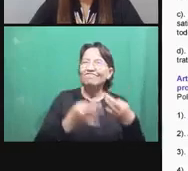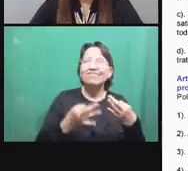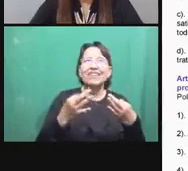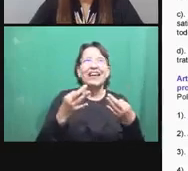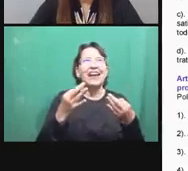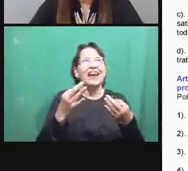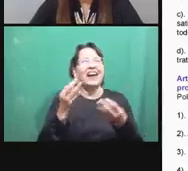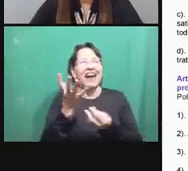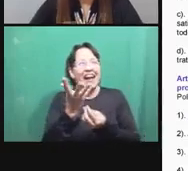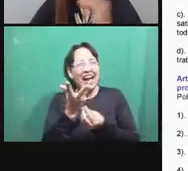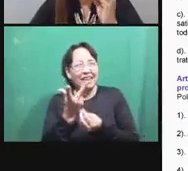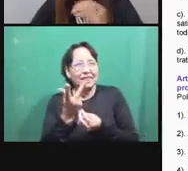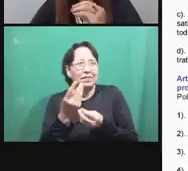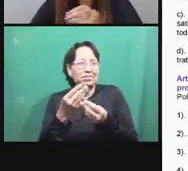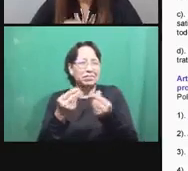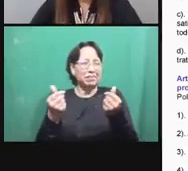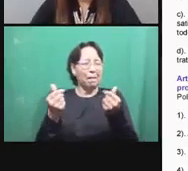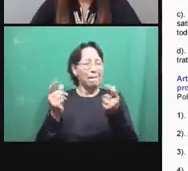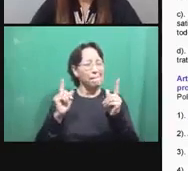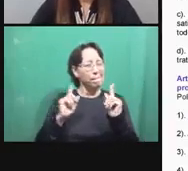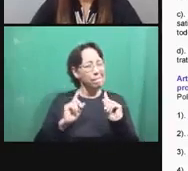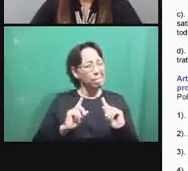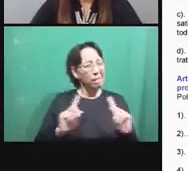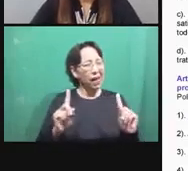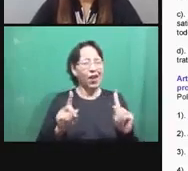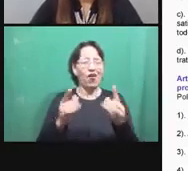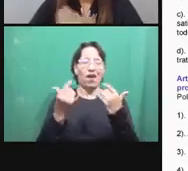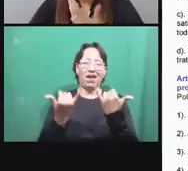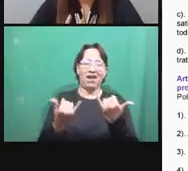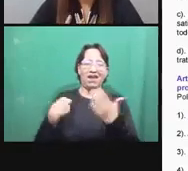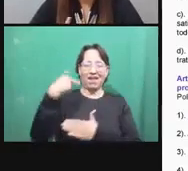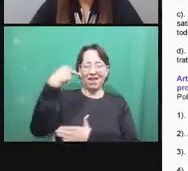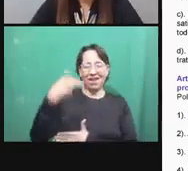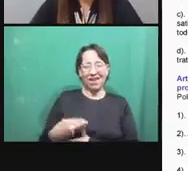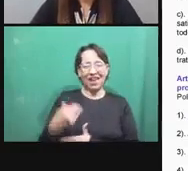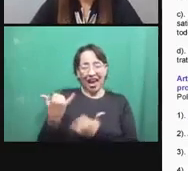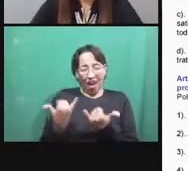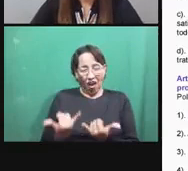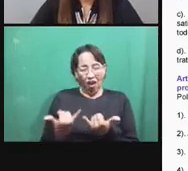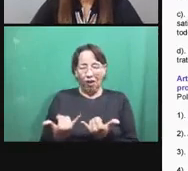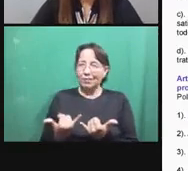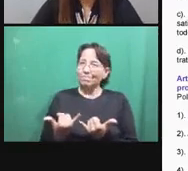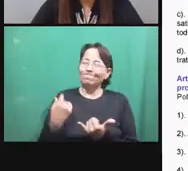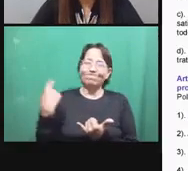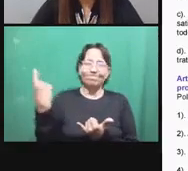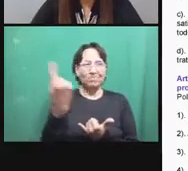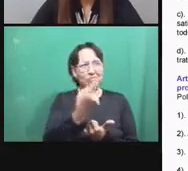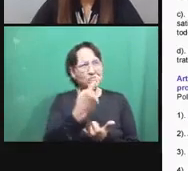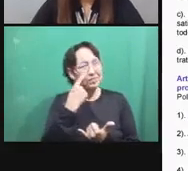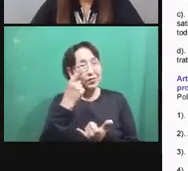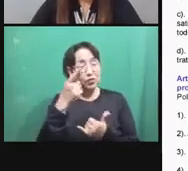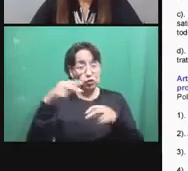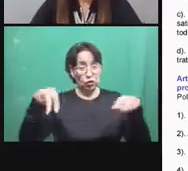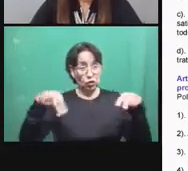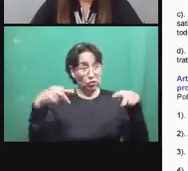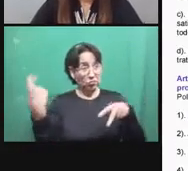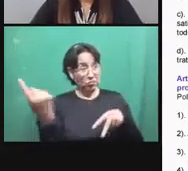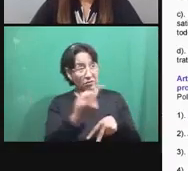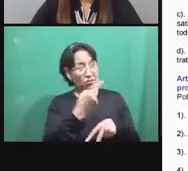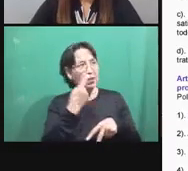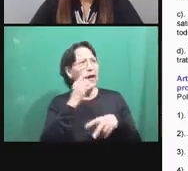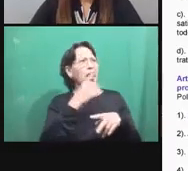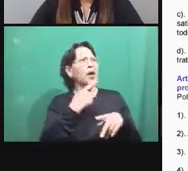efímero, pero la realidad es que en este punto de la historia nos encontramos en muchos casos ante obras que la propia sociedad pide